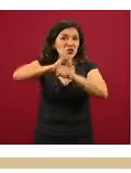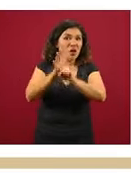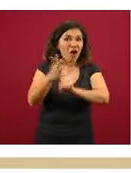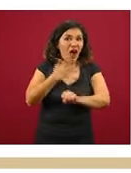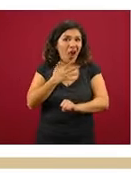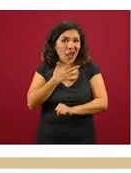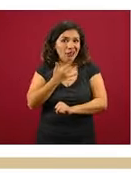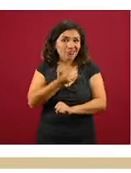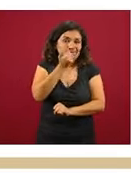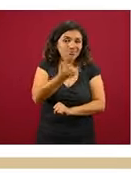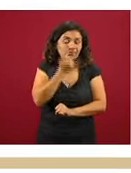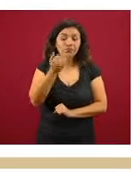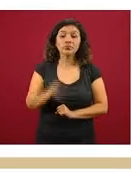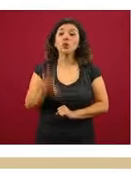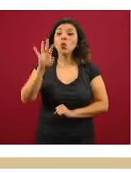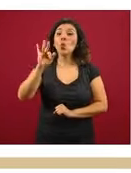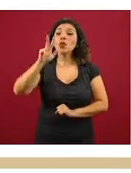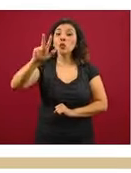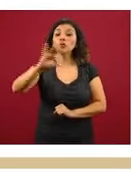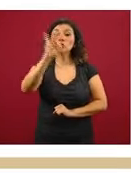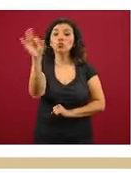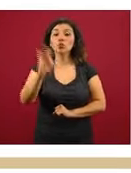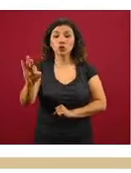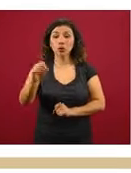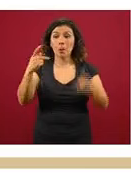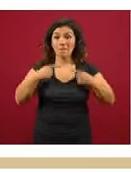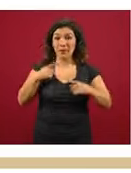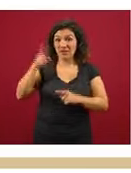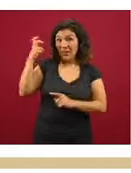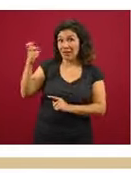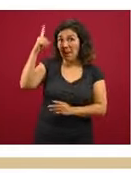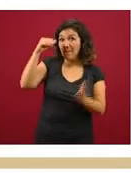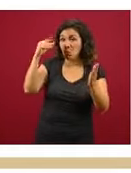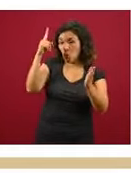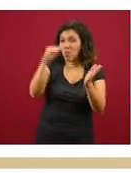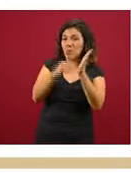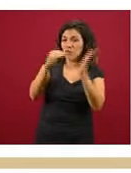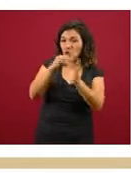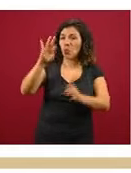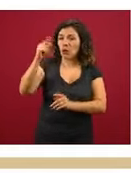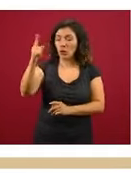COVID-19. El 48% de estas personas ya